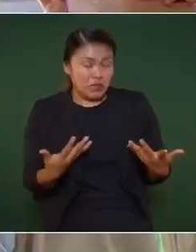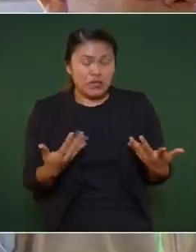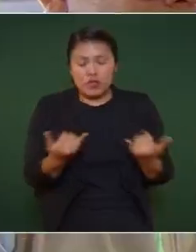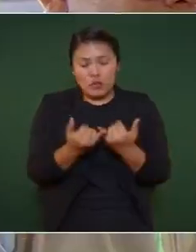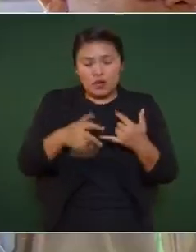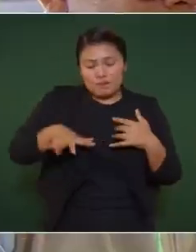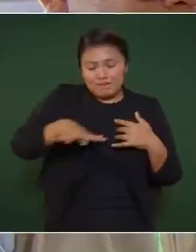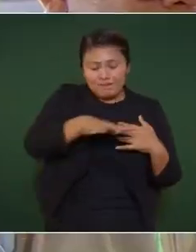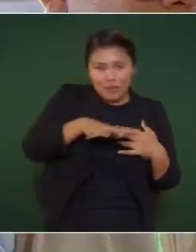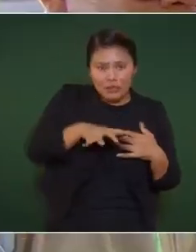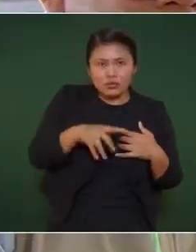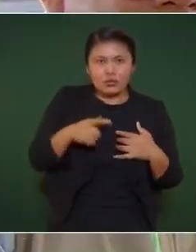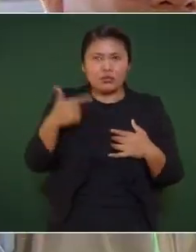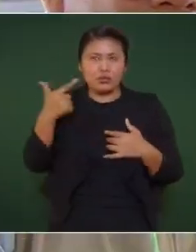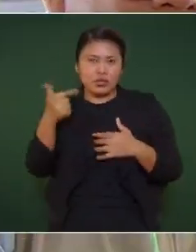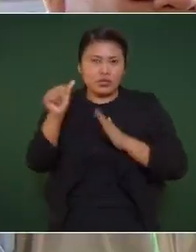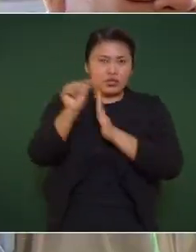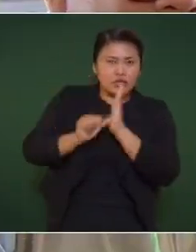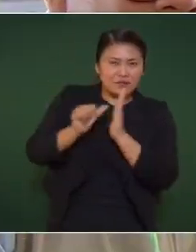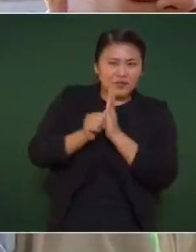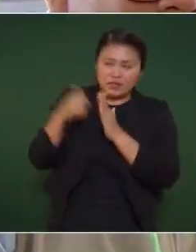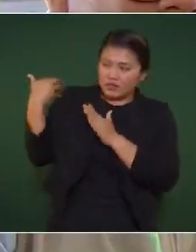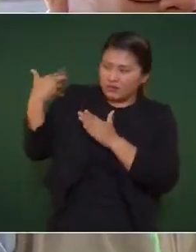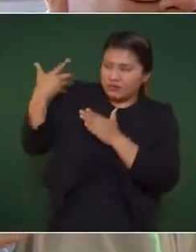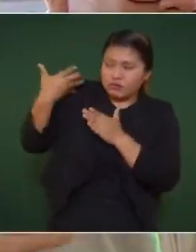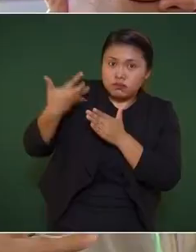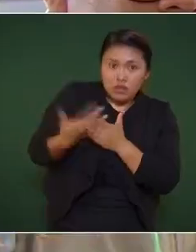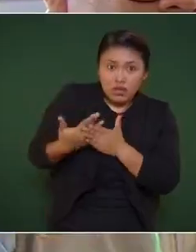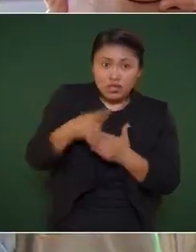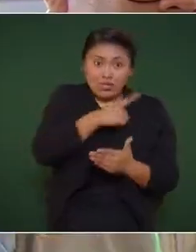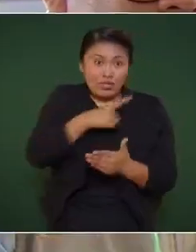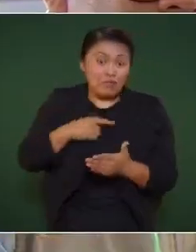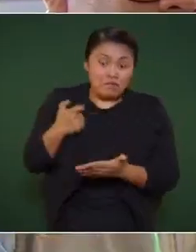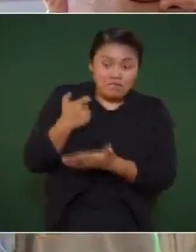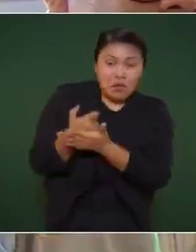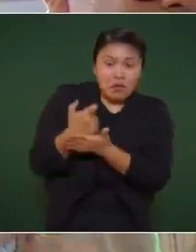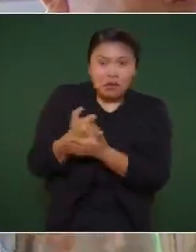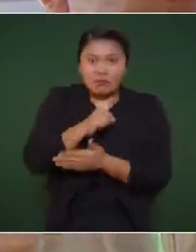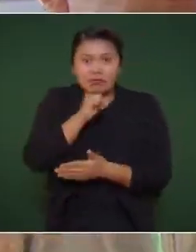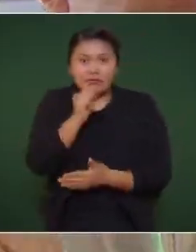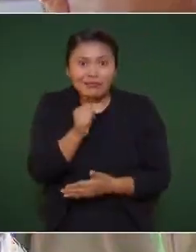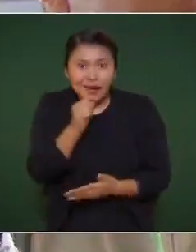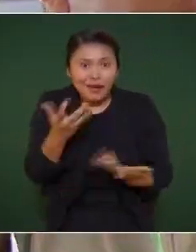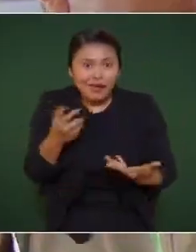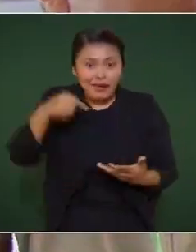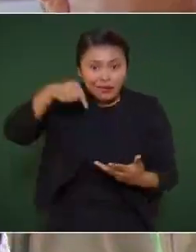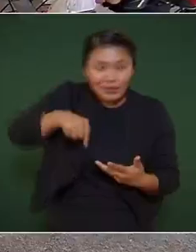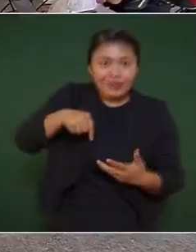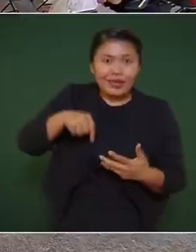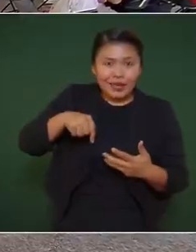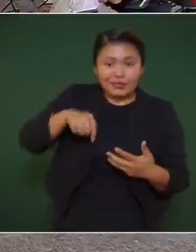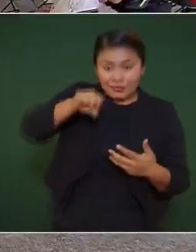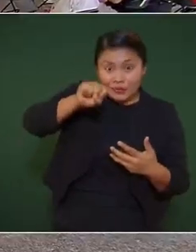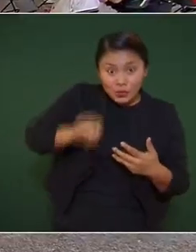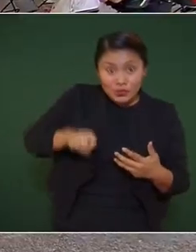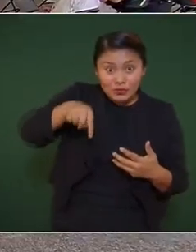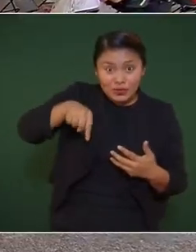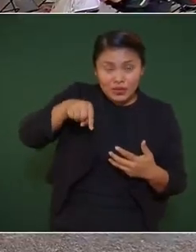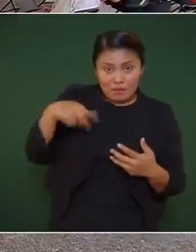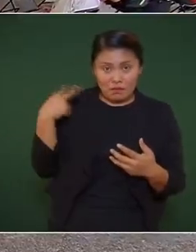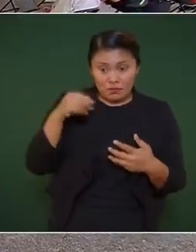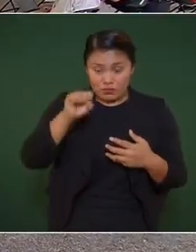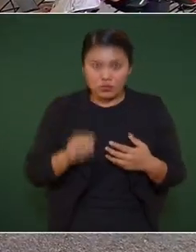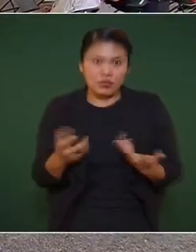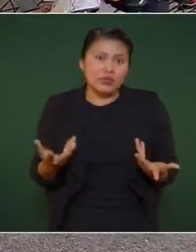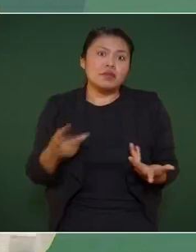que desde hace 7 meses tampoco perciben los pagos por trabajos que han hecho en los complejos aquí en la zona sur de Pemex. Sí, en los